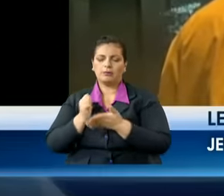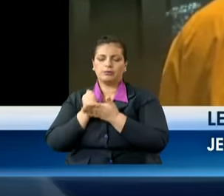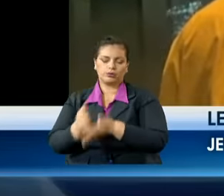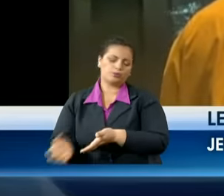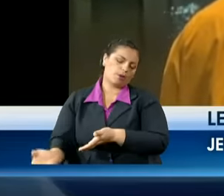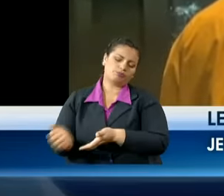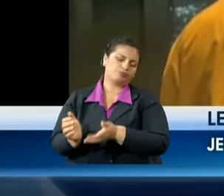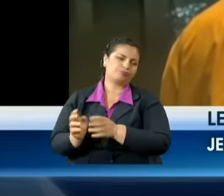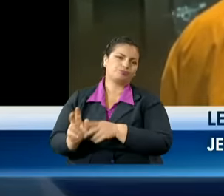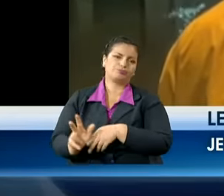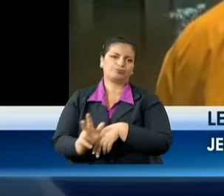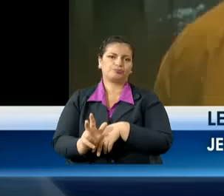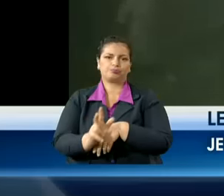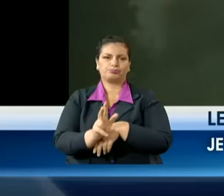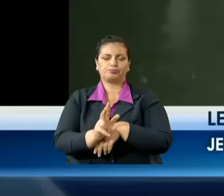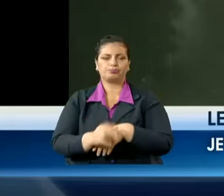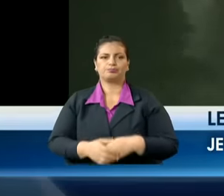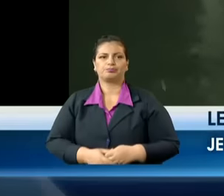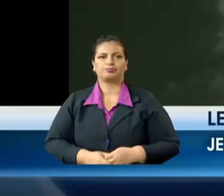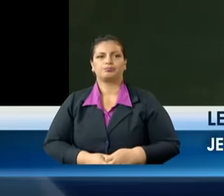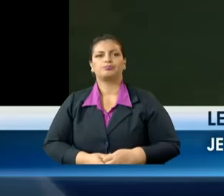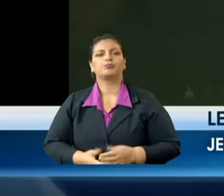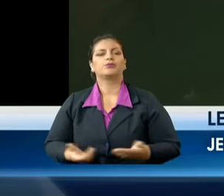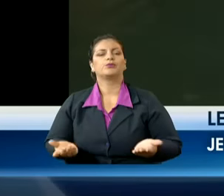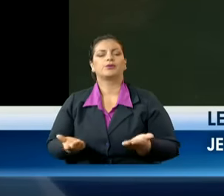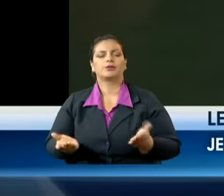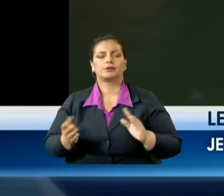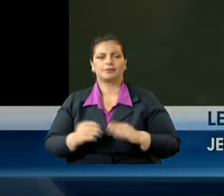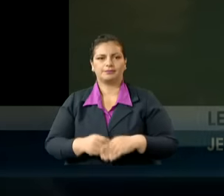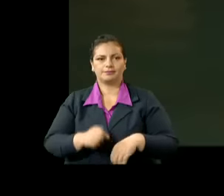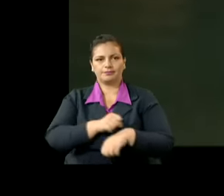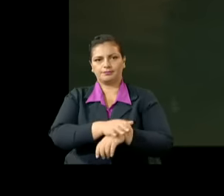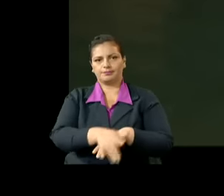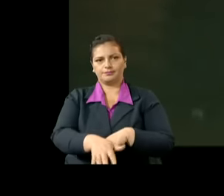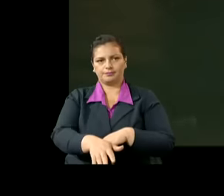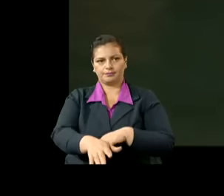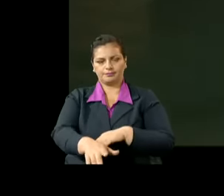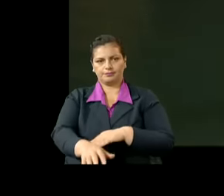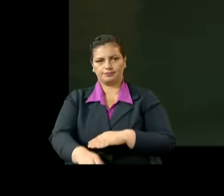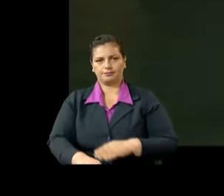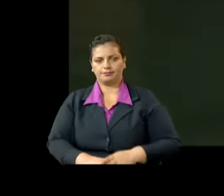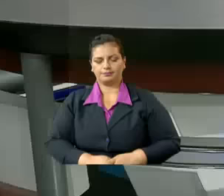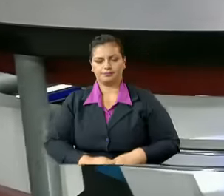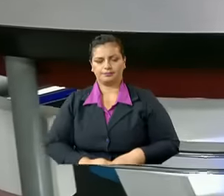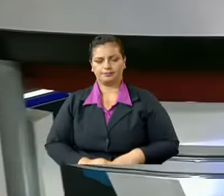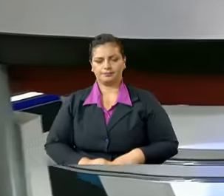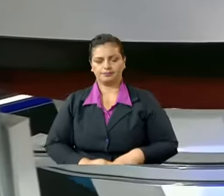que lamentar de este incidente. Desde Los Ríos, informó Odette Camacho.